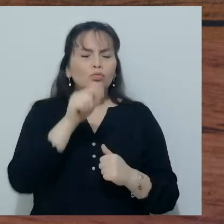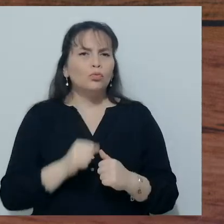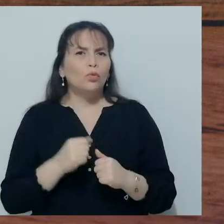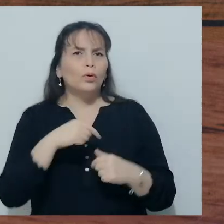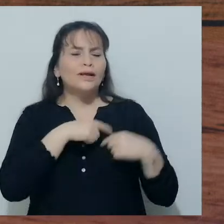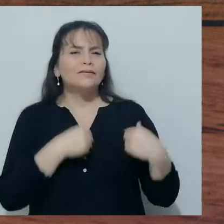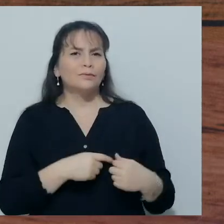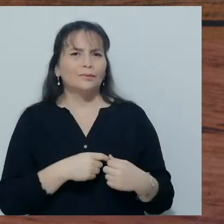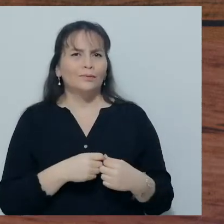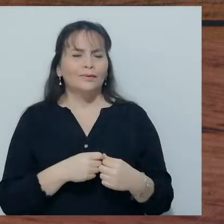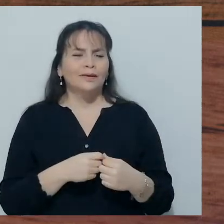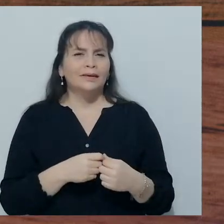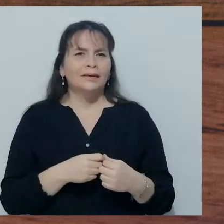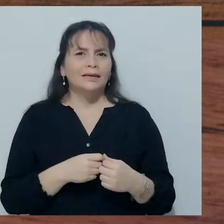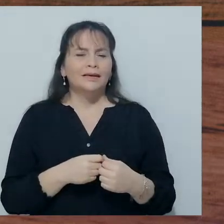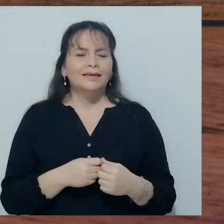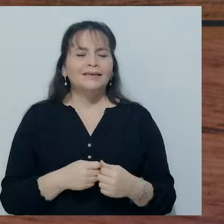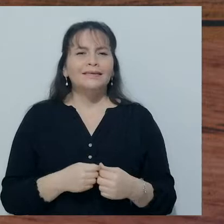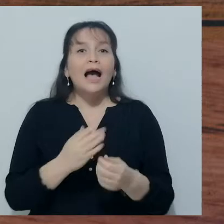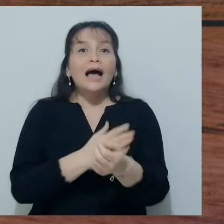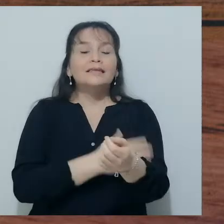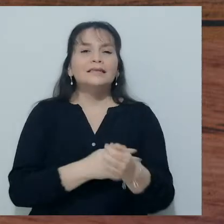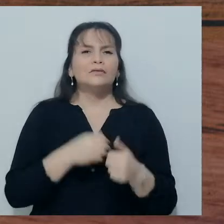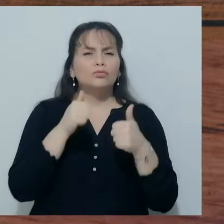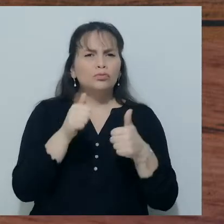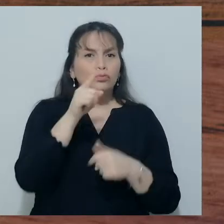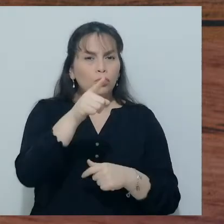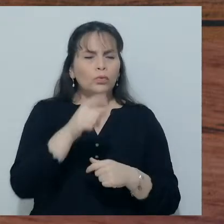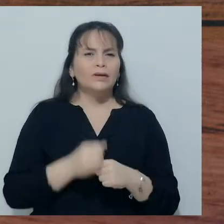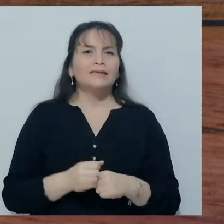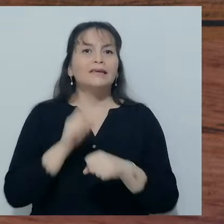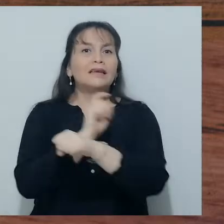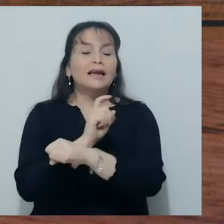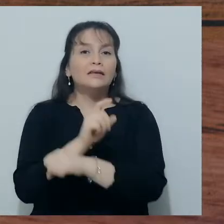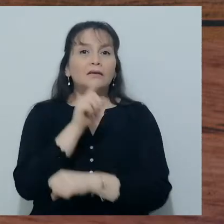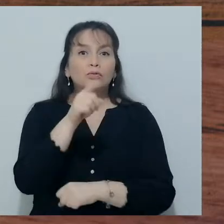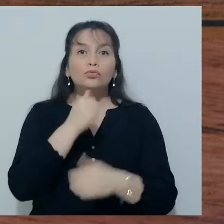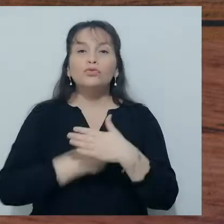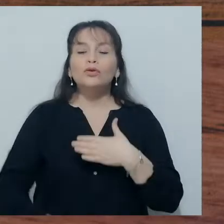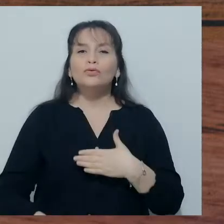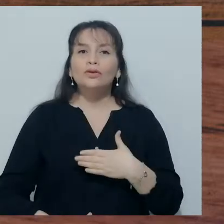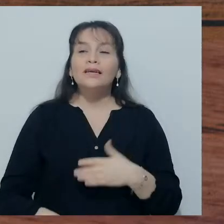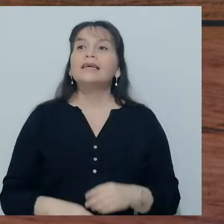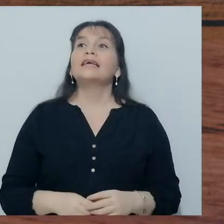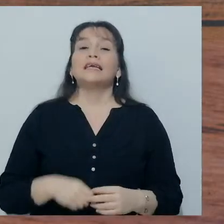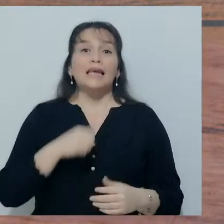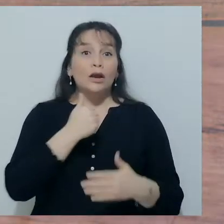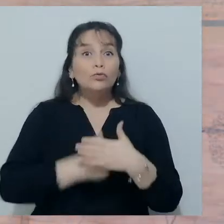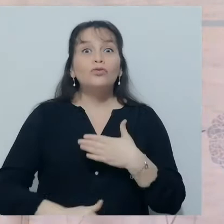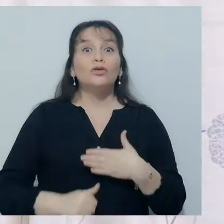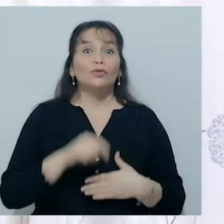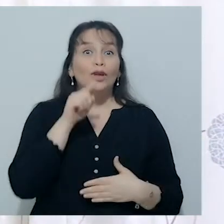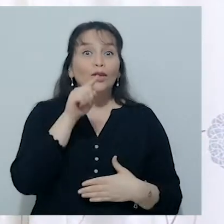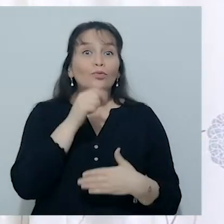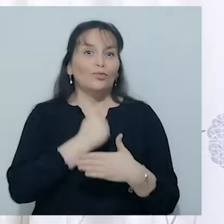todos los días de tu vida. Antes bien, las enseñarás a tus hijos y también a los hijos